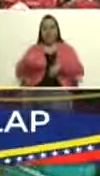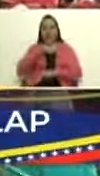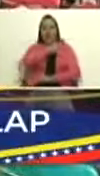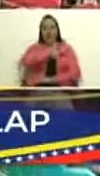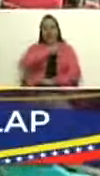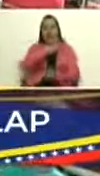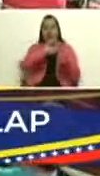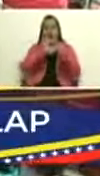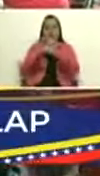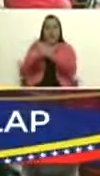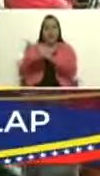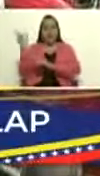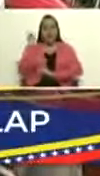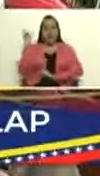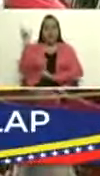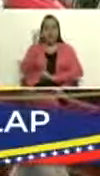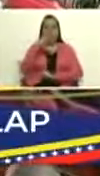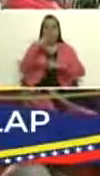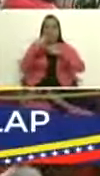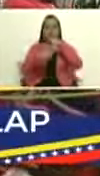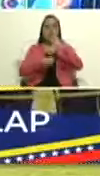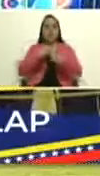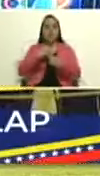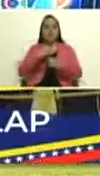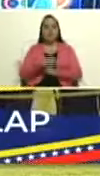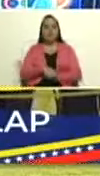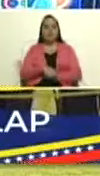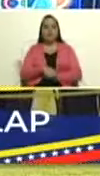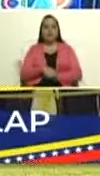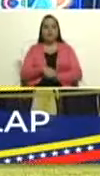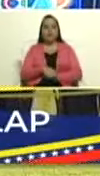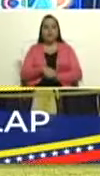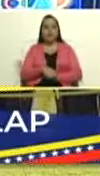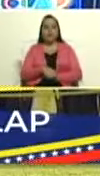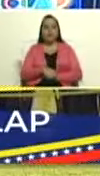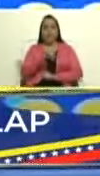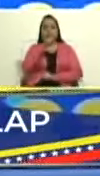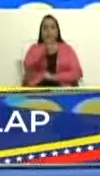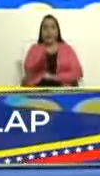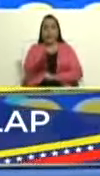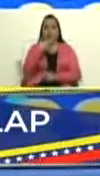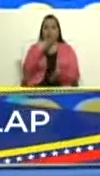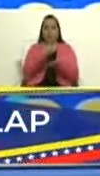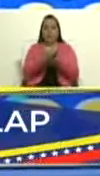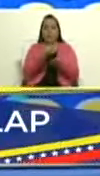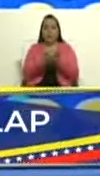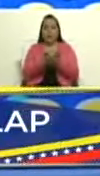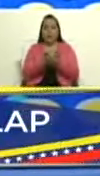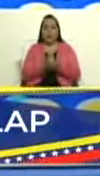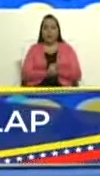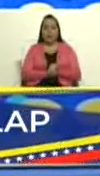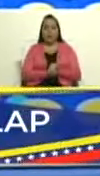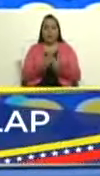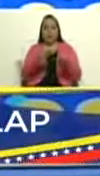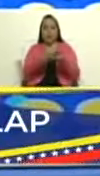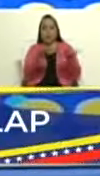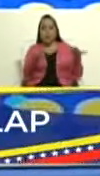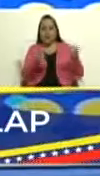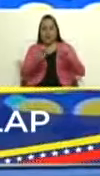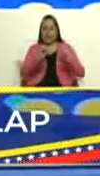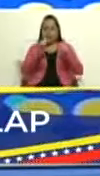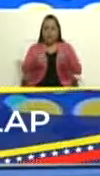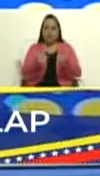voceros y voceras de consejos comunales. Y aquí me propone para entregar